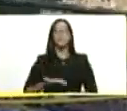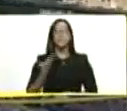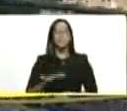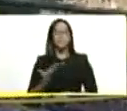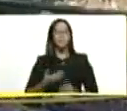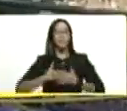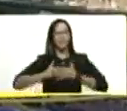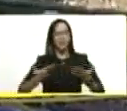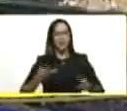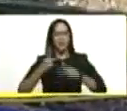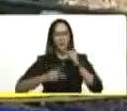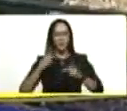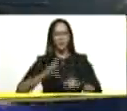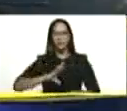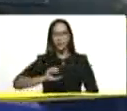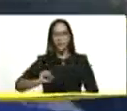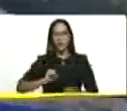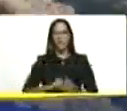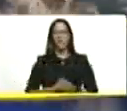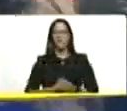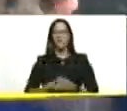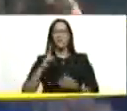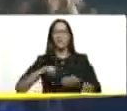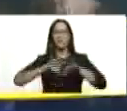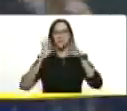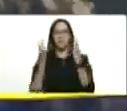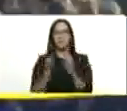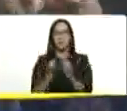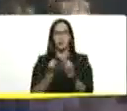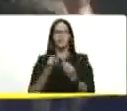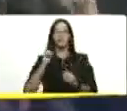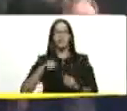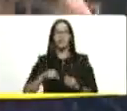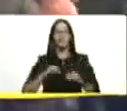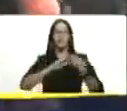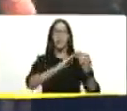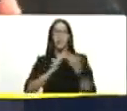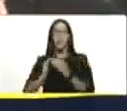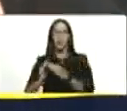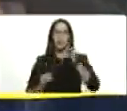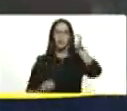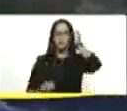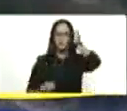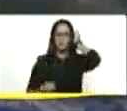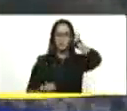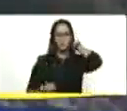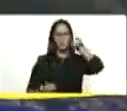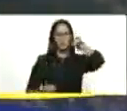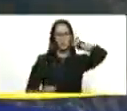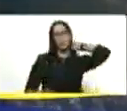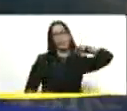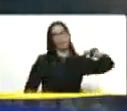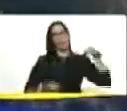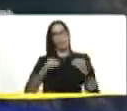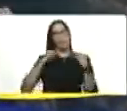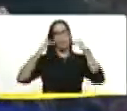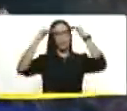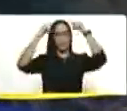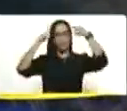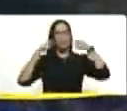una producción soberana a nivel familiar, a nivel comunal. Mi comandante, yo quiero también darle aquí la oportunidad a